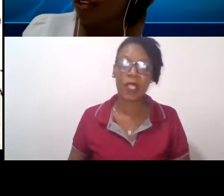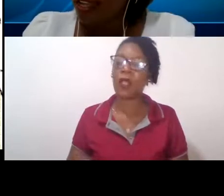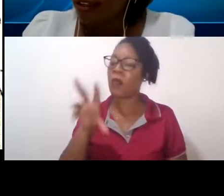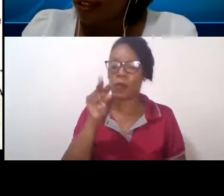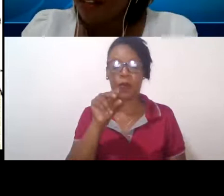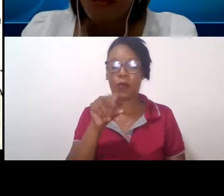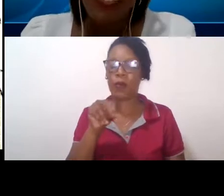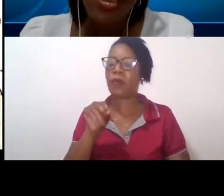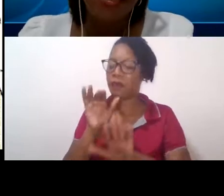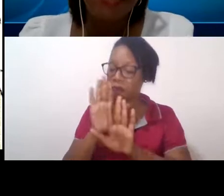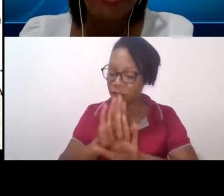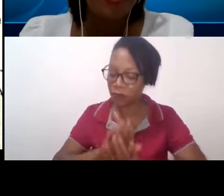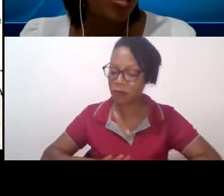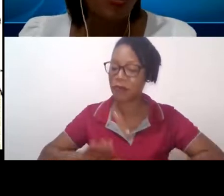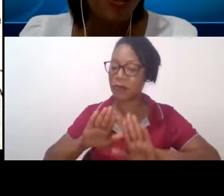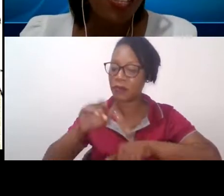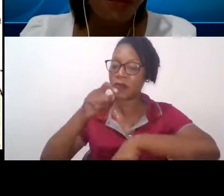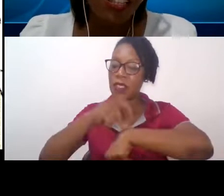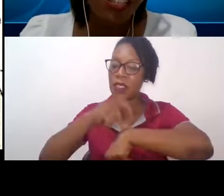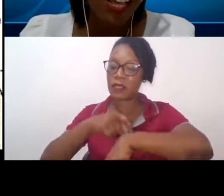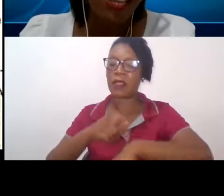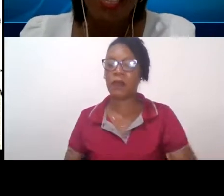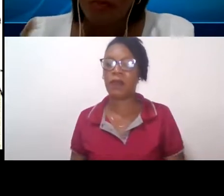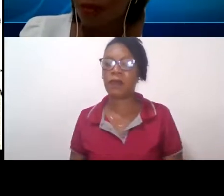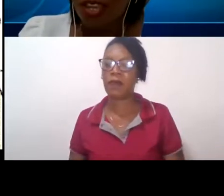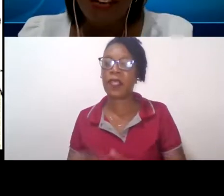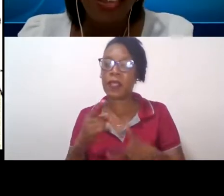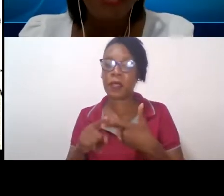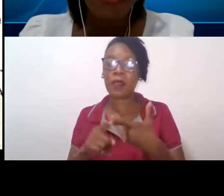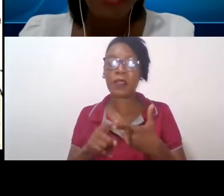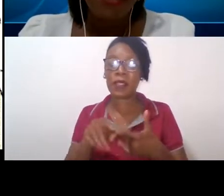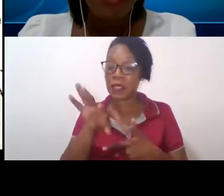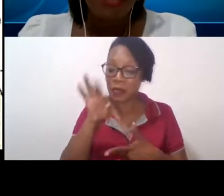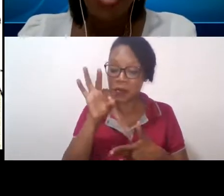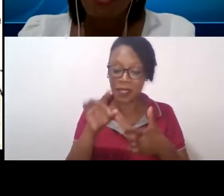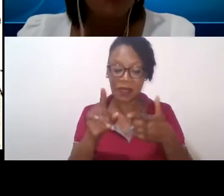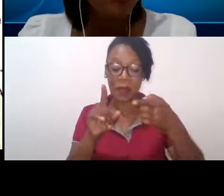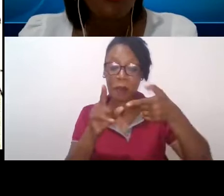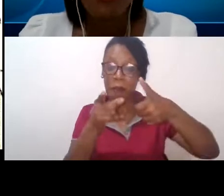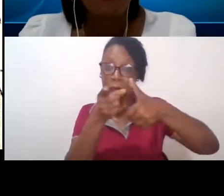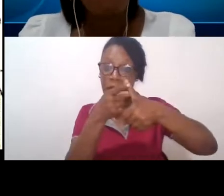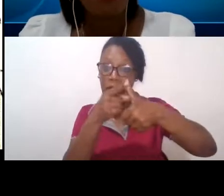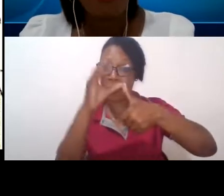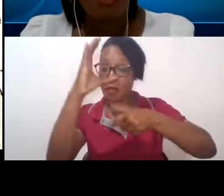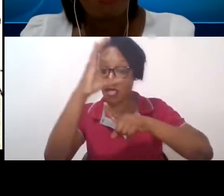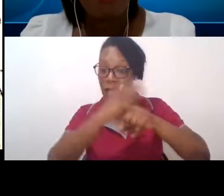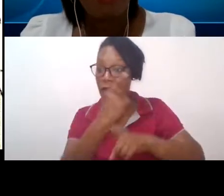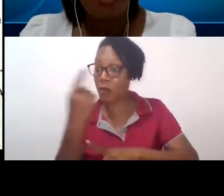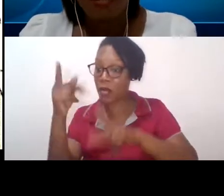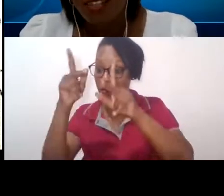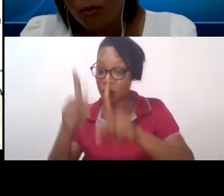Entonces creo que vamos ya seleccionando varios aprendizajes. El primero es cada persona con TEA es